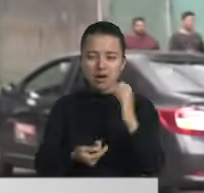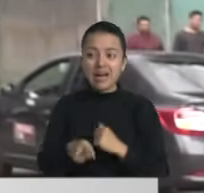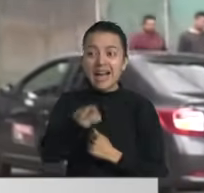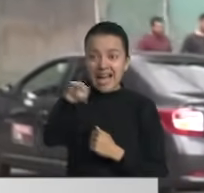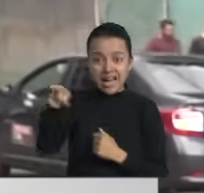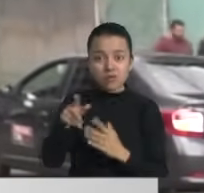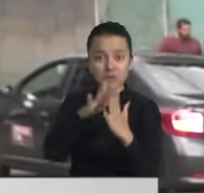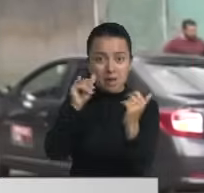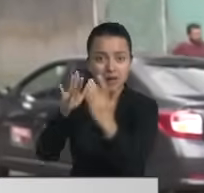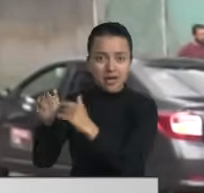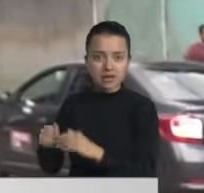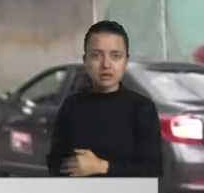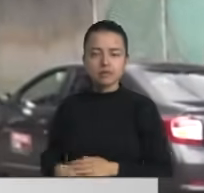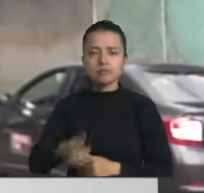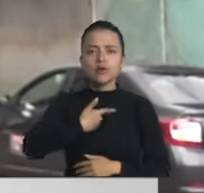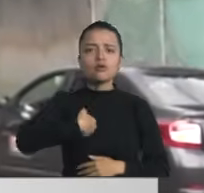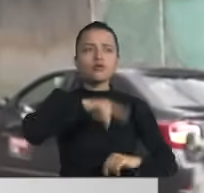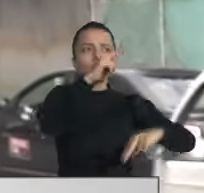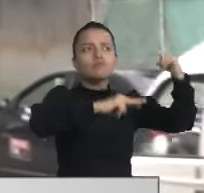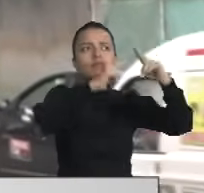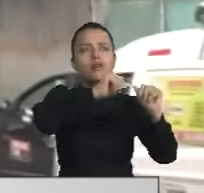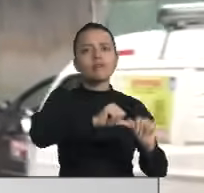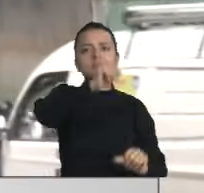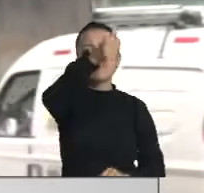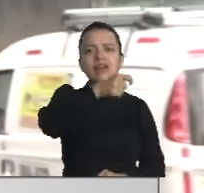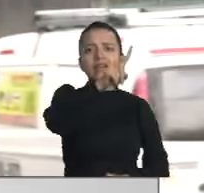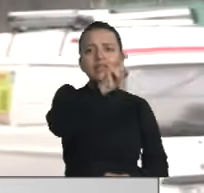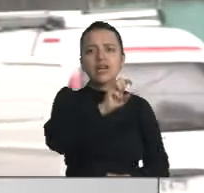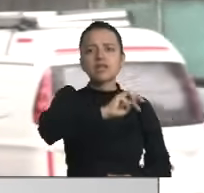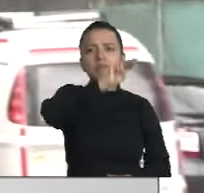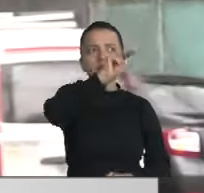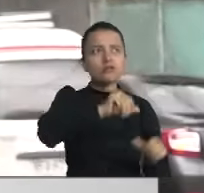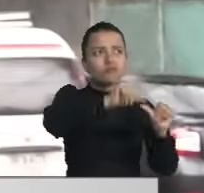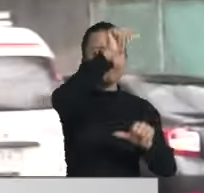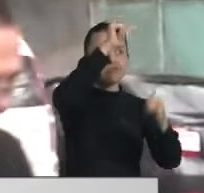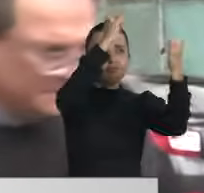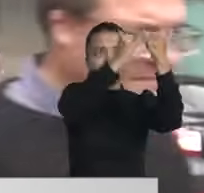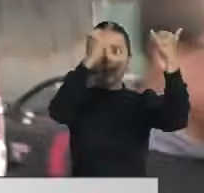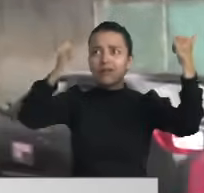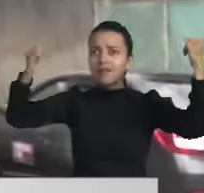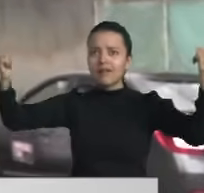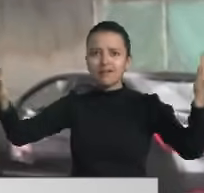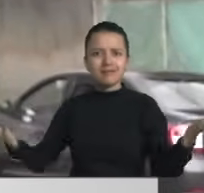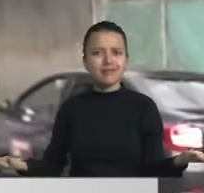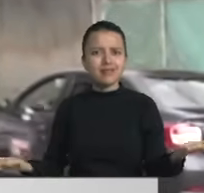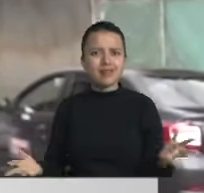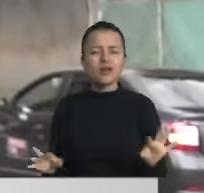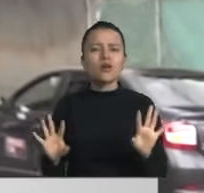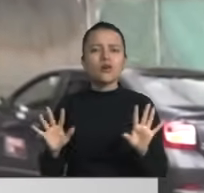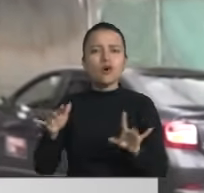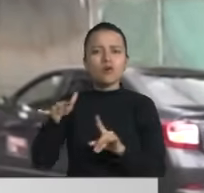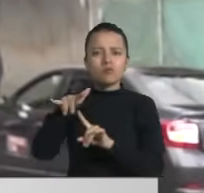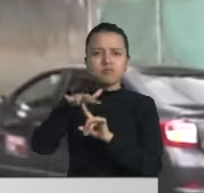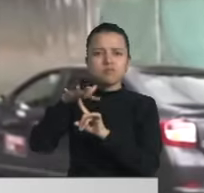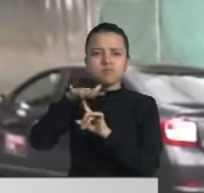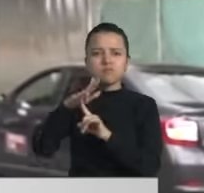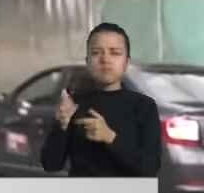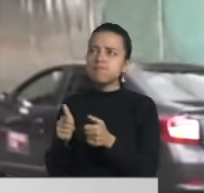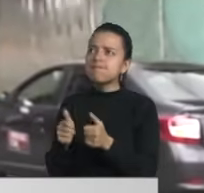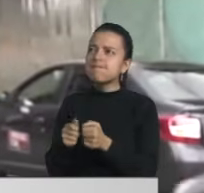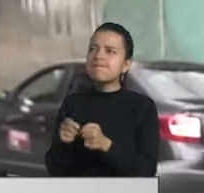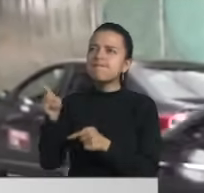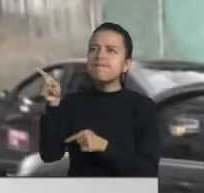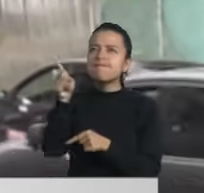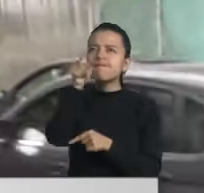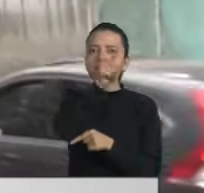16 metros cuadrados de una torre y le damos a la gente la certidumbre que las líneas no se hace con bulldozer como antiguamente, sino con un dron, se moviliza todo sin